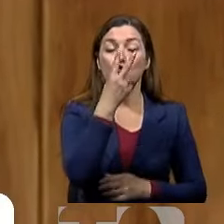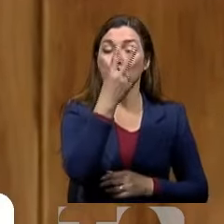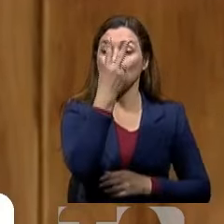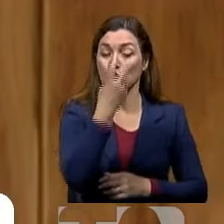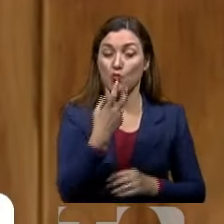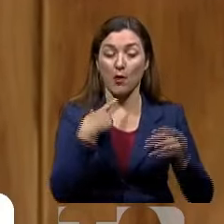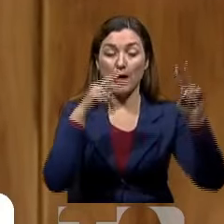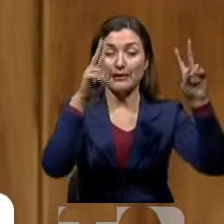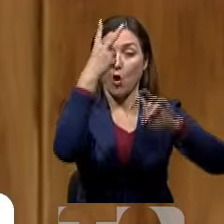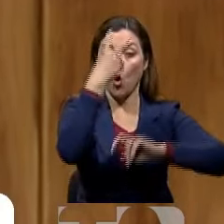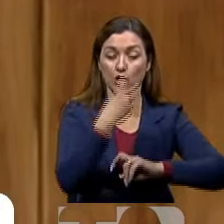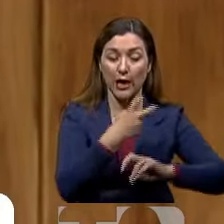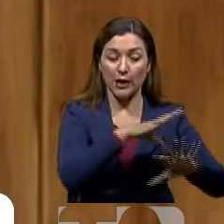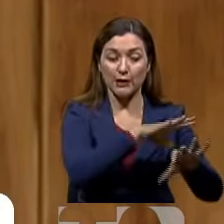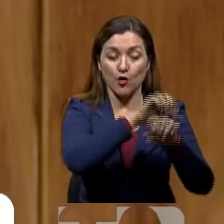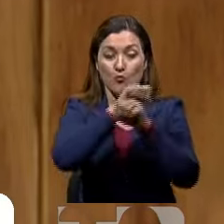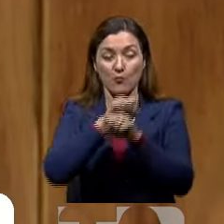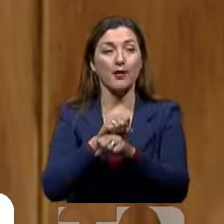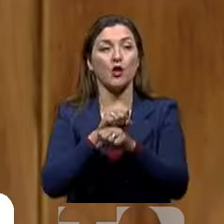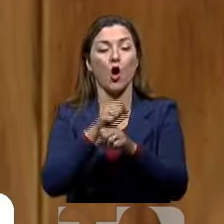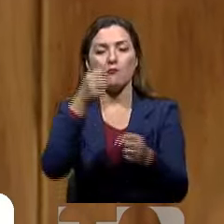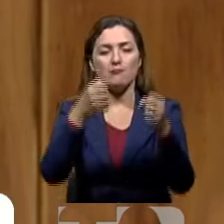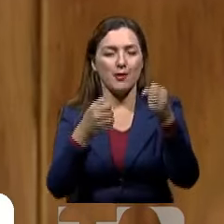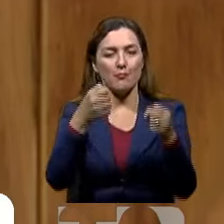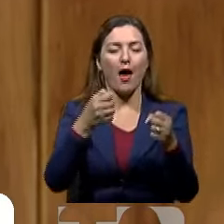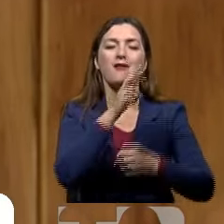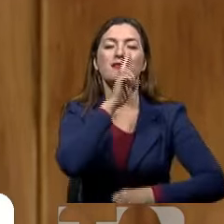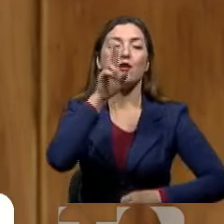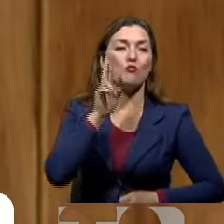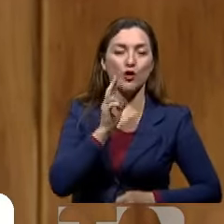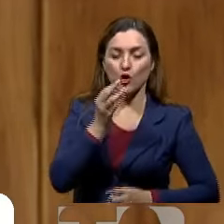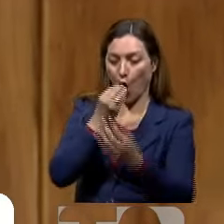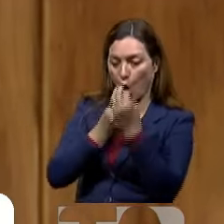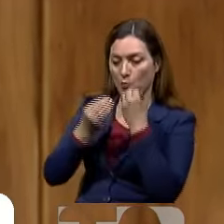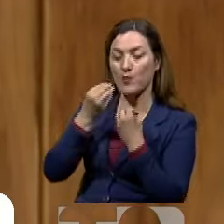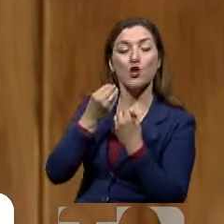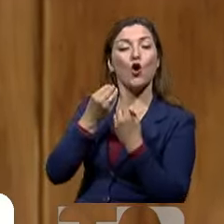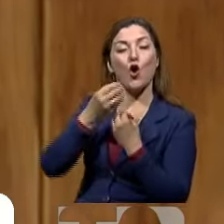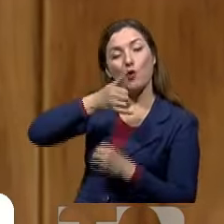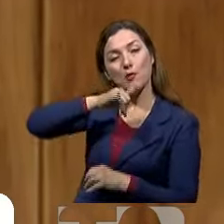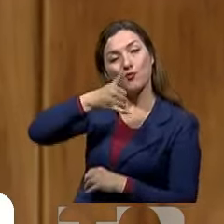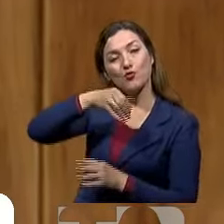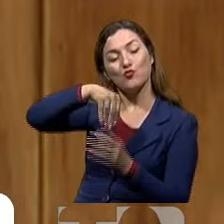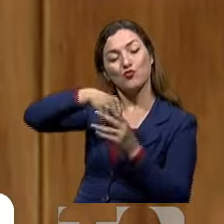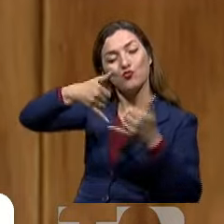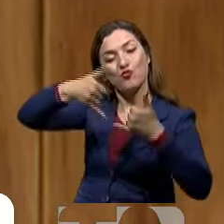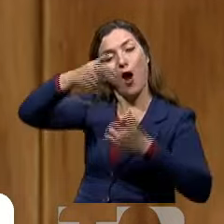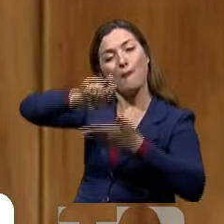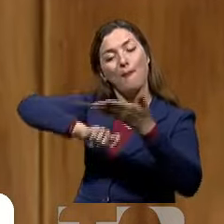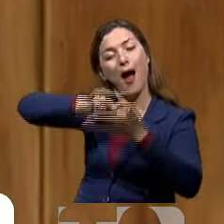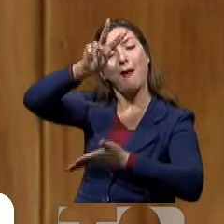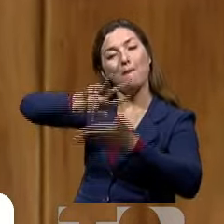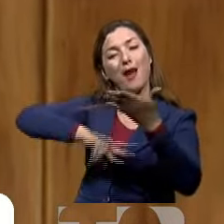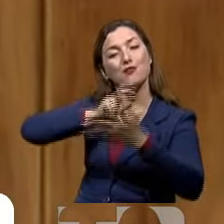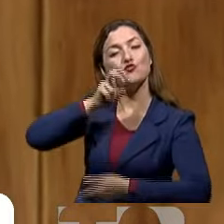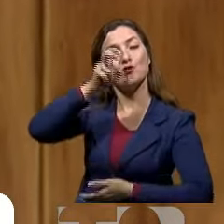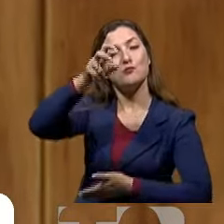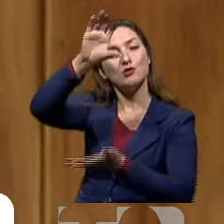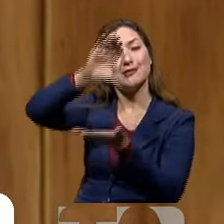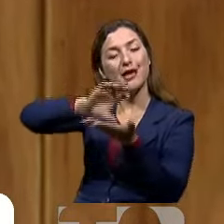el agenciamiento turístico, transporte, alimentos y bebidas que estén dentro de un local de turismo, también centros de